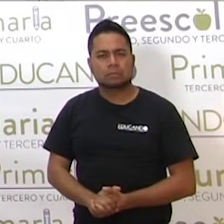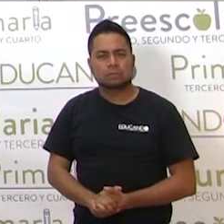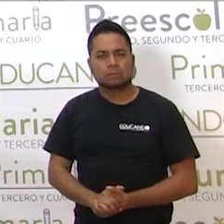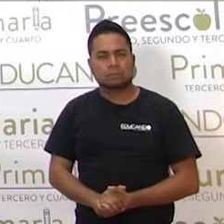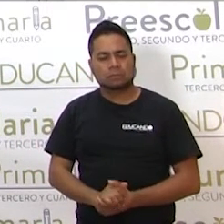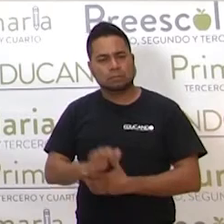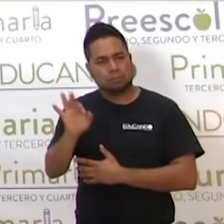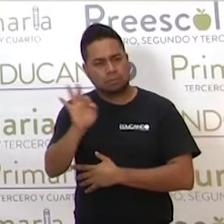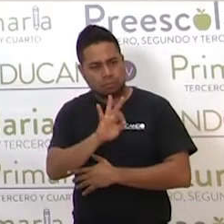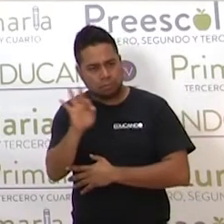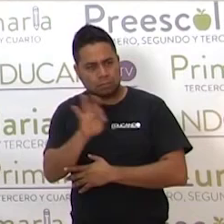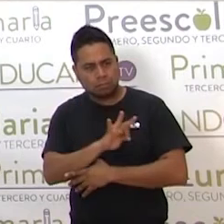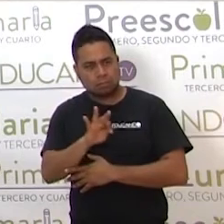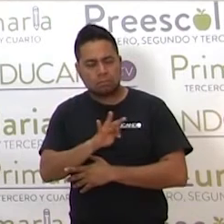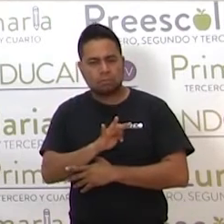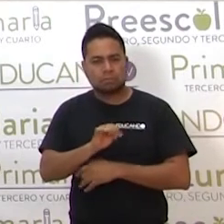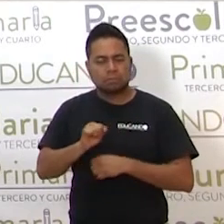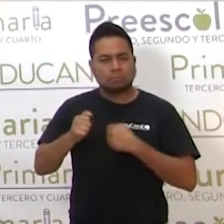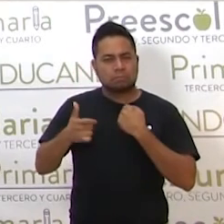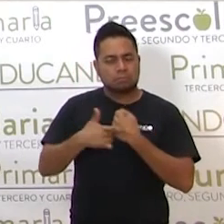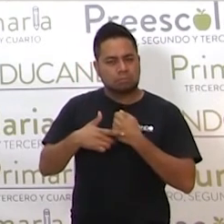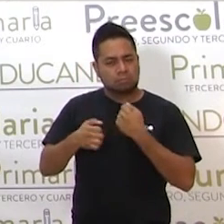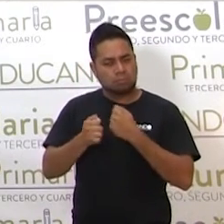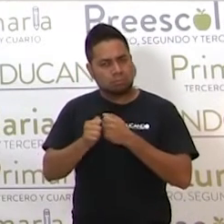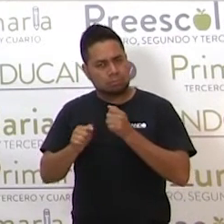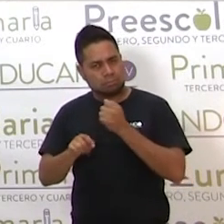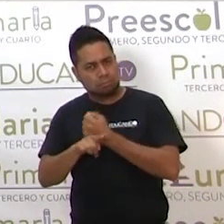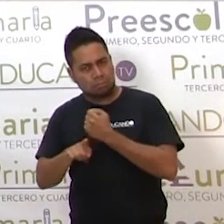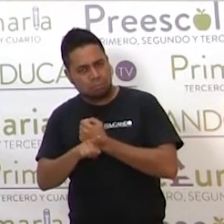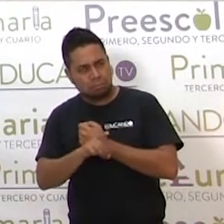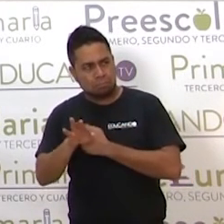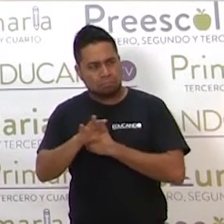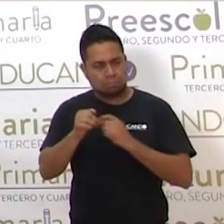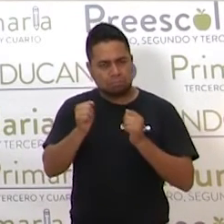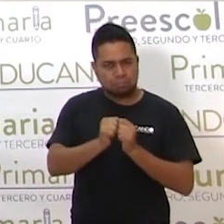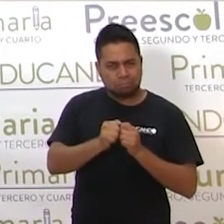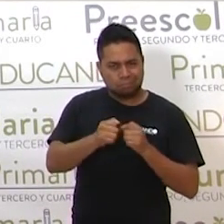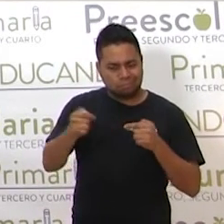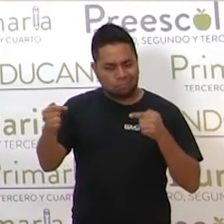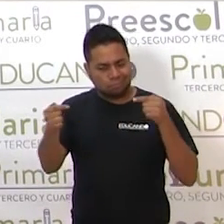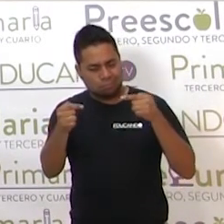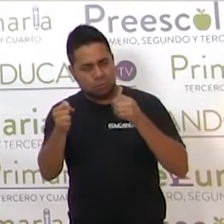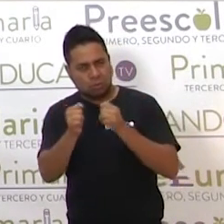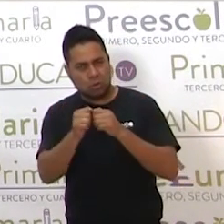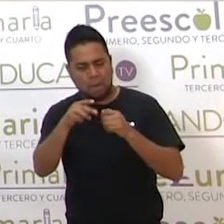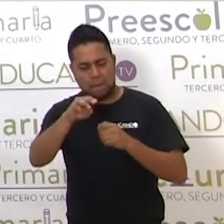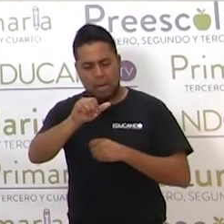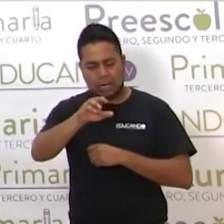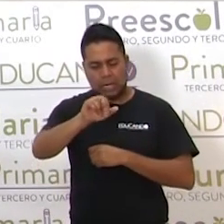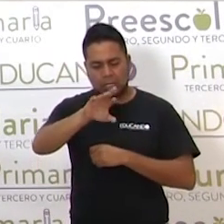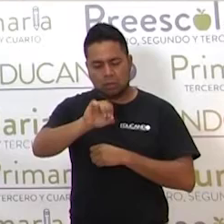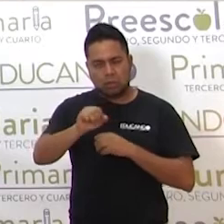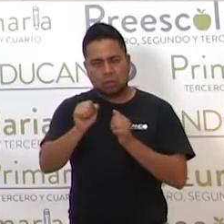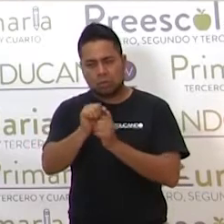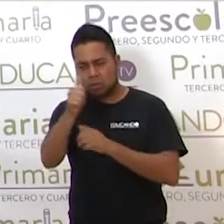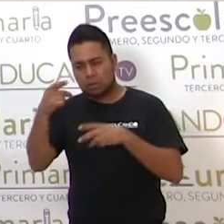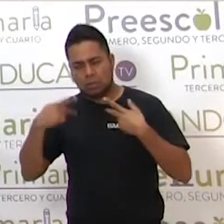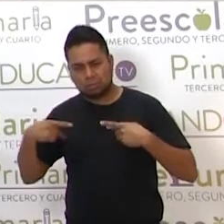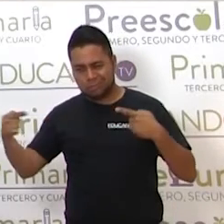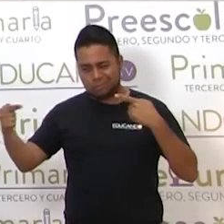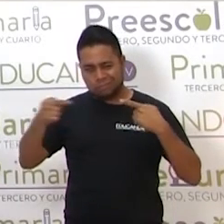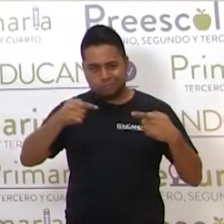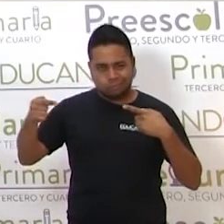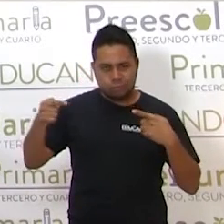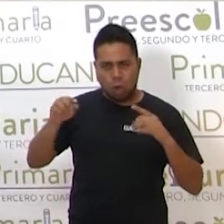vez provocaría un mayor conflicto entre Macario y los personajes. O tal vez no. Eso